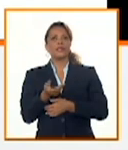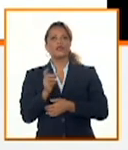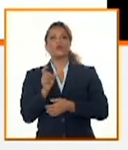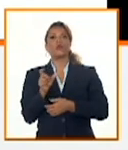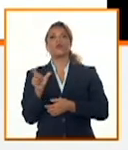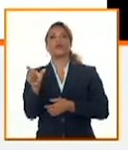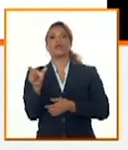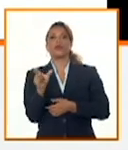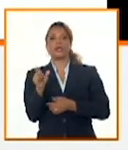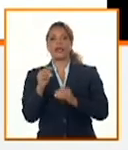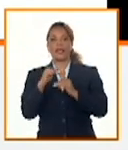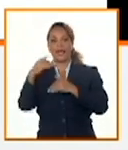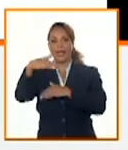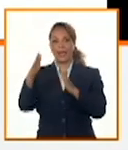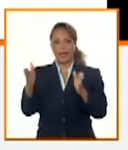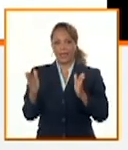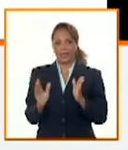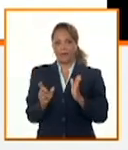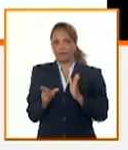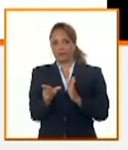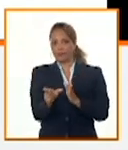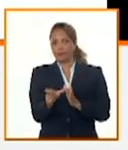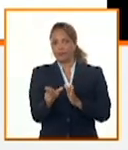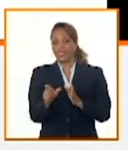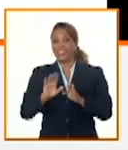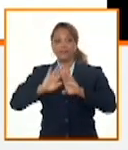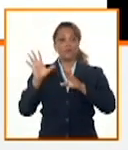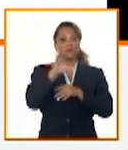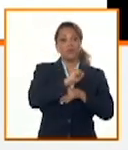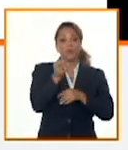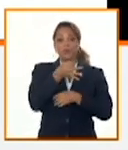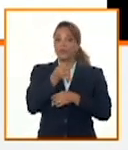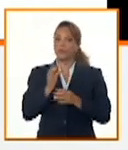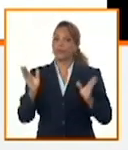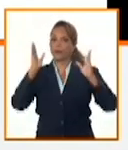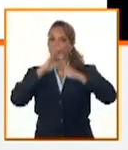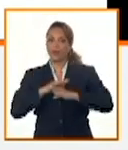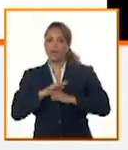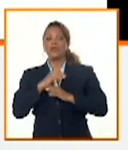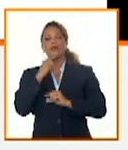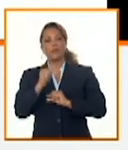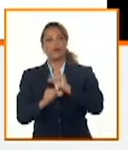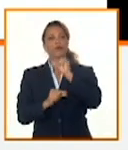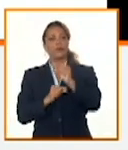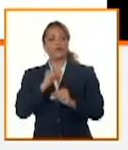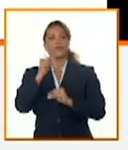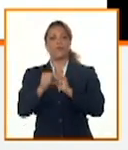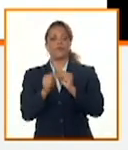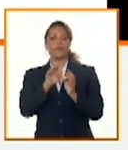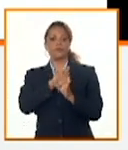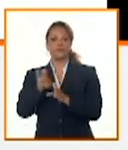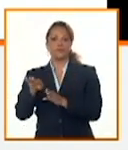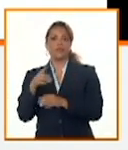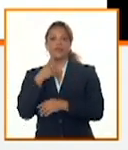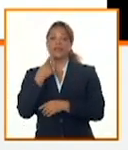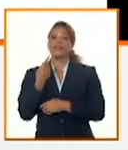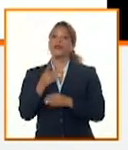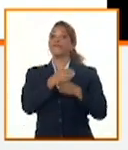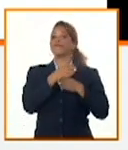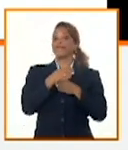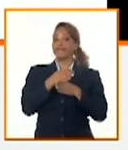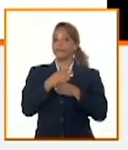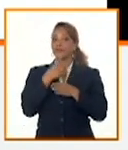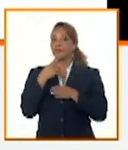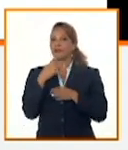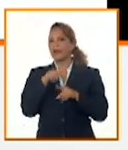cajeros automáticos y no lo no los tenemos en todos los municipios por lo tanto hemos tenido que avanzar también están los conceptos de